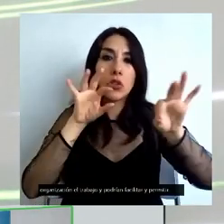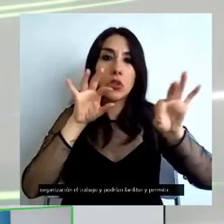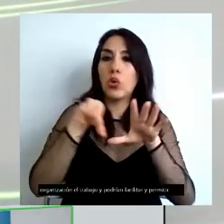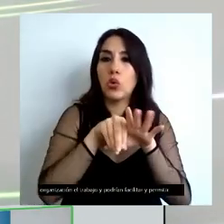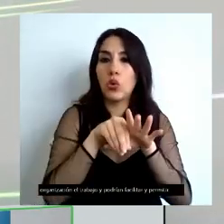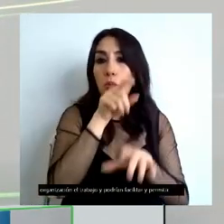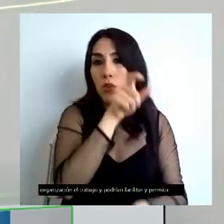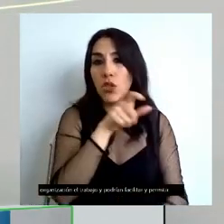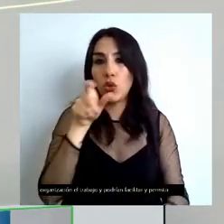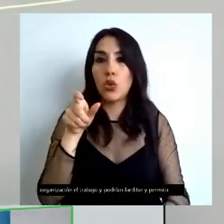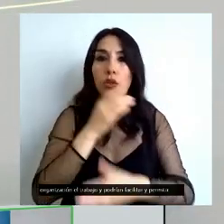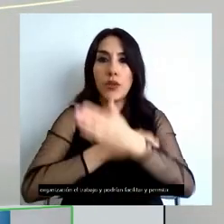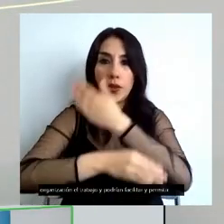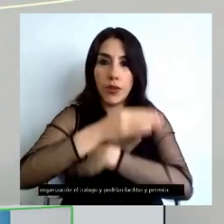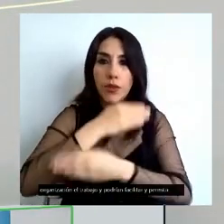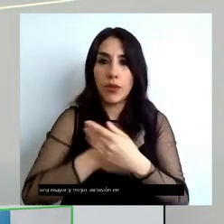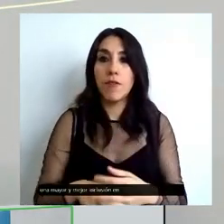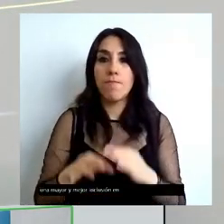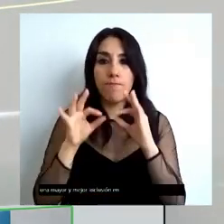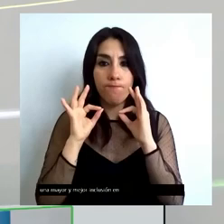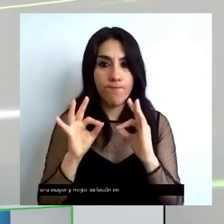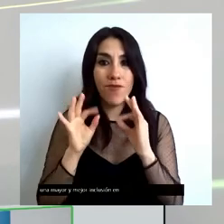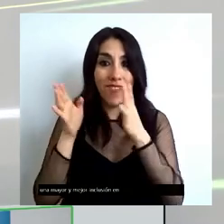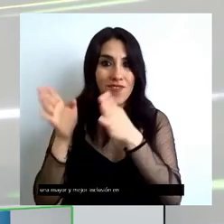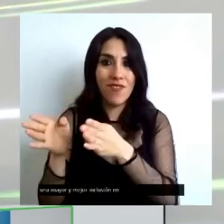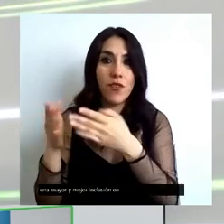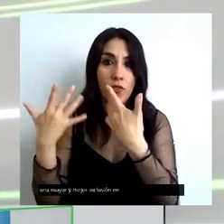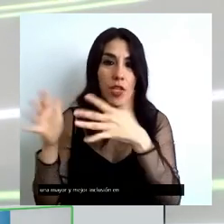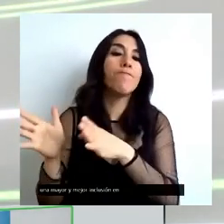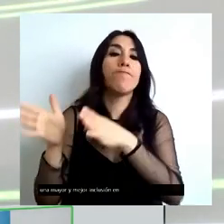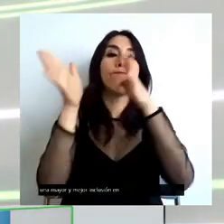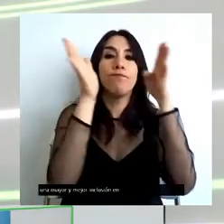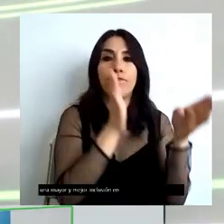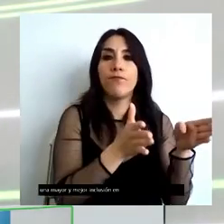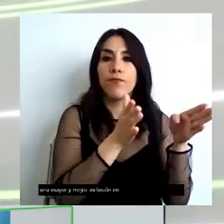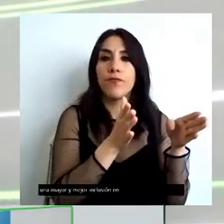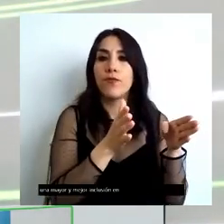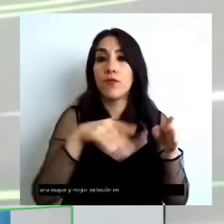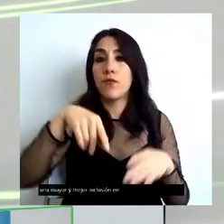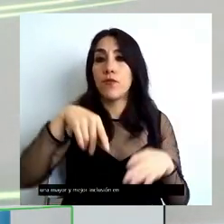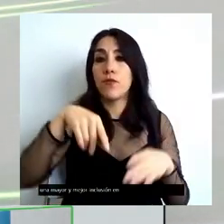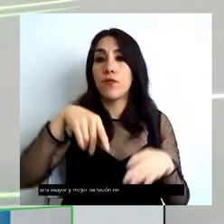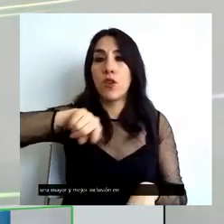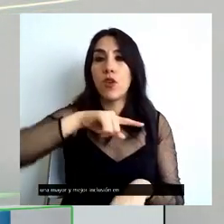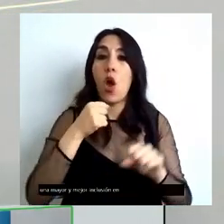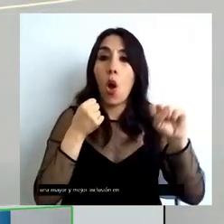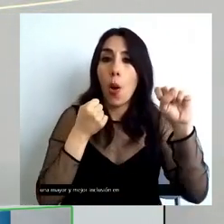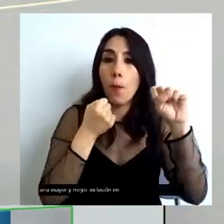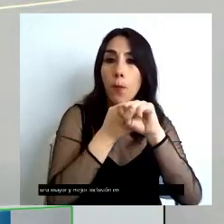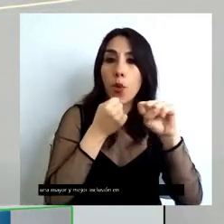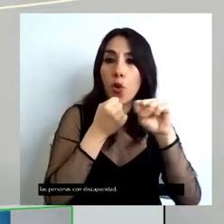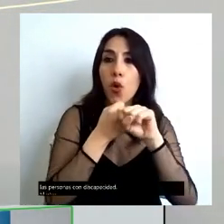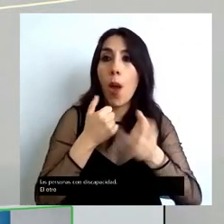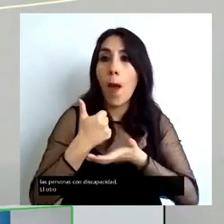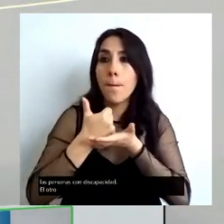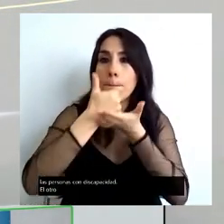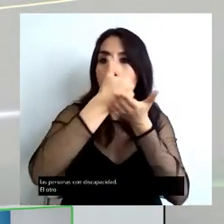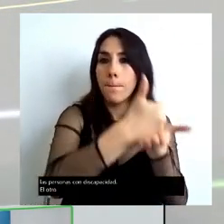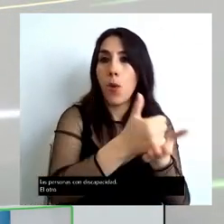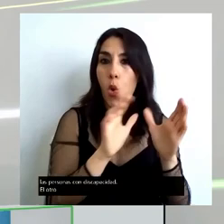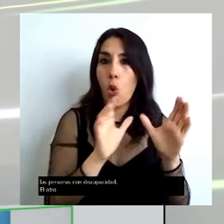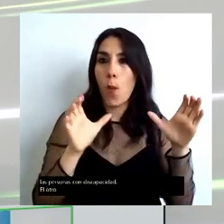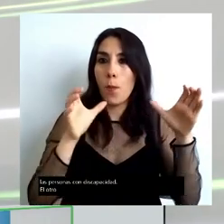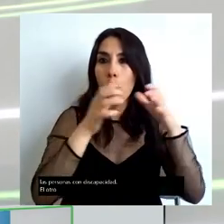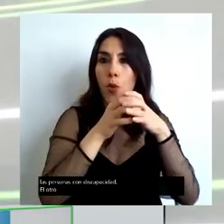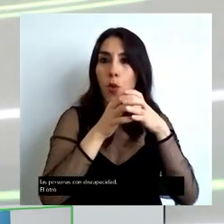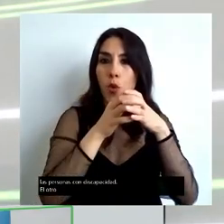cual tenemos que trabajar intensamente es en ayudar a las organizaciones sindicales y también a las gremiales en que las personas con